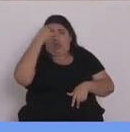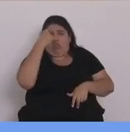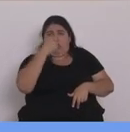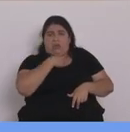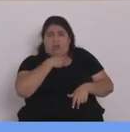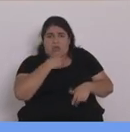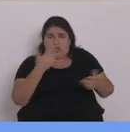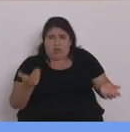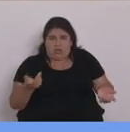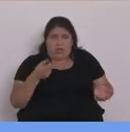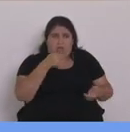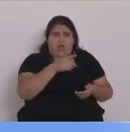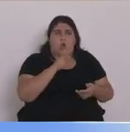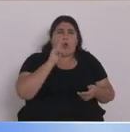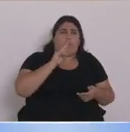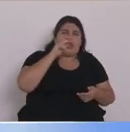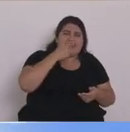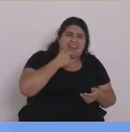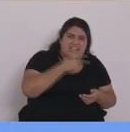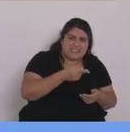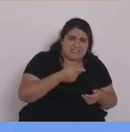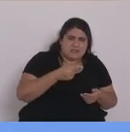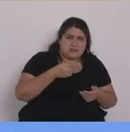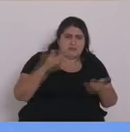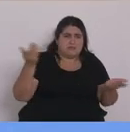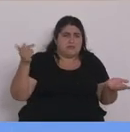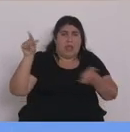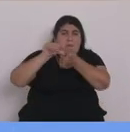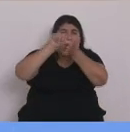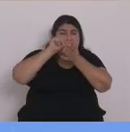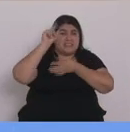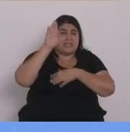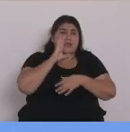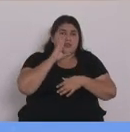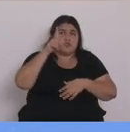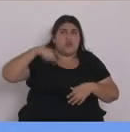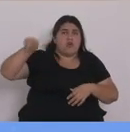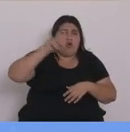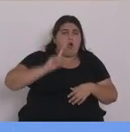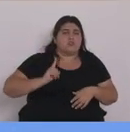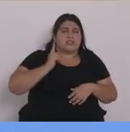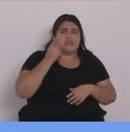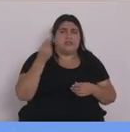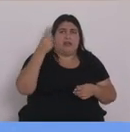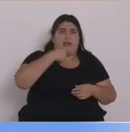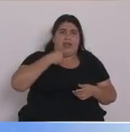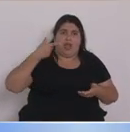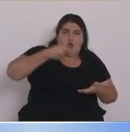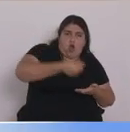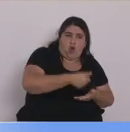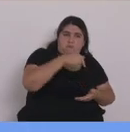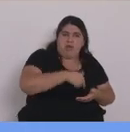un buitre. En el exterior, los americanos se sienten orgullosos de comprar un fondo del fondo americano,